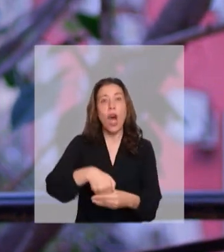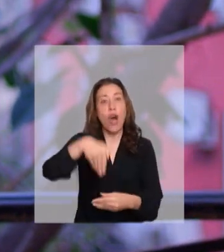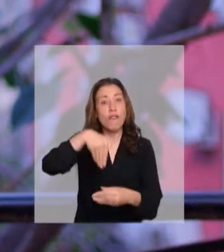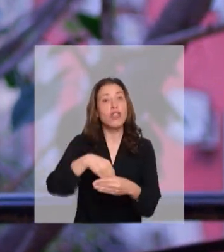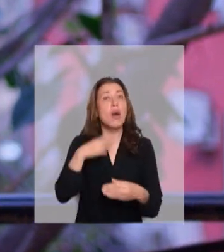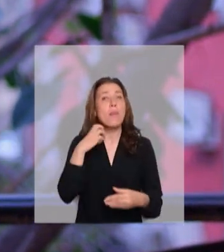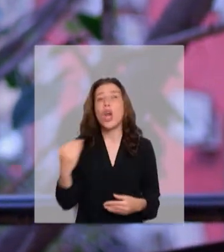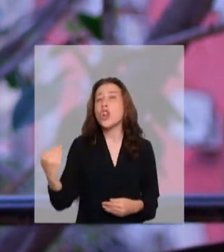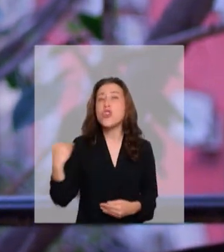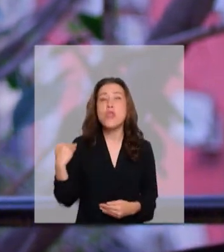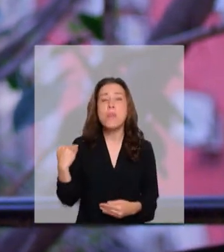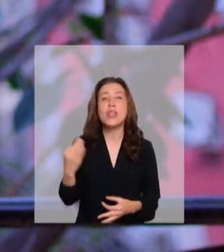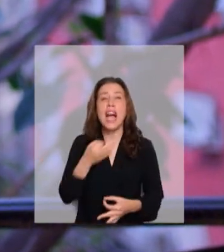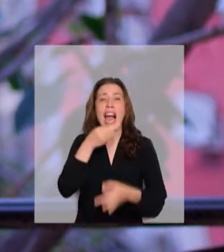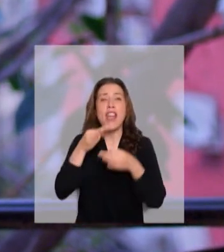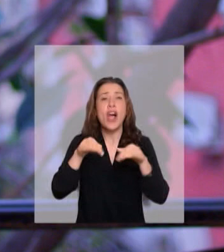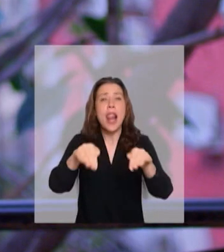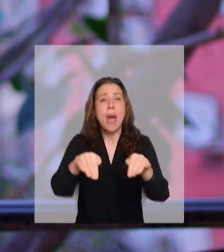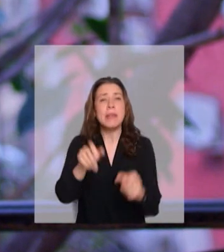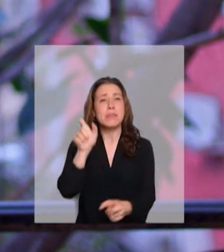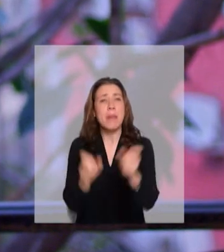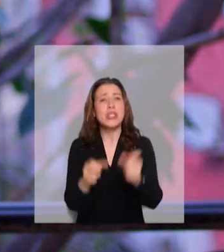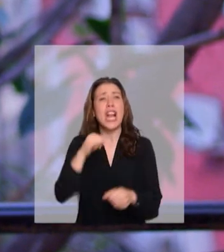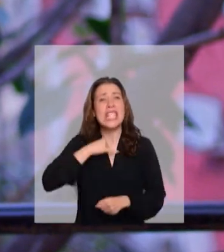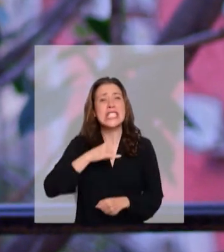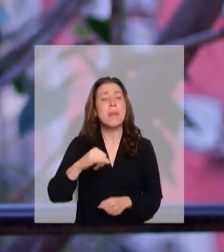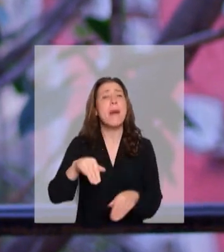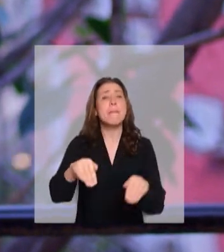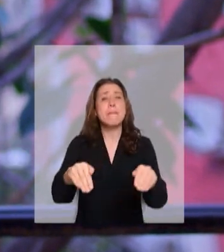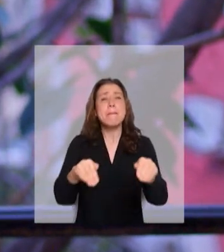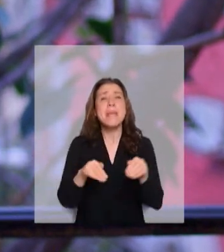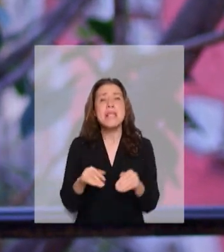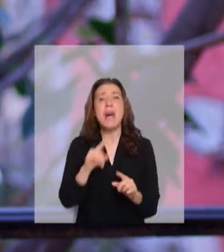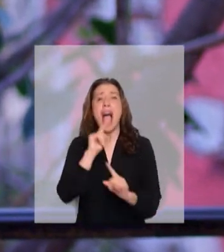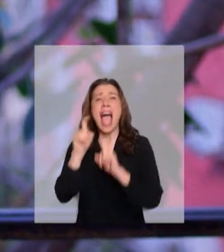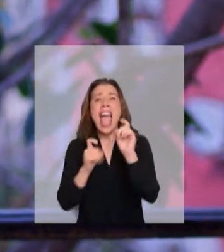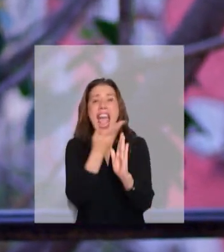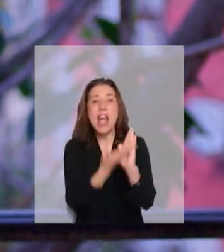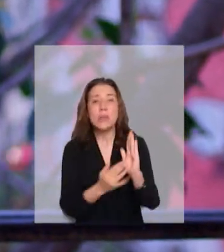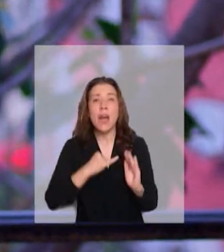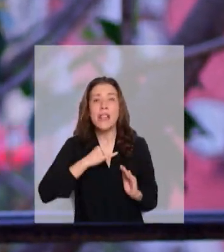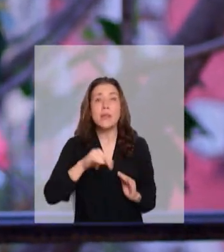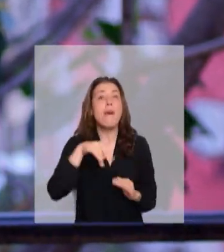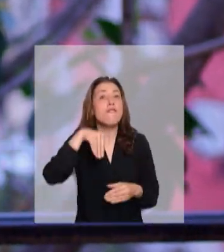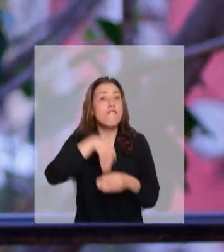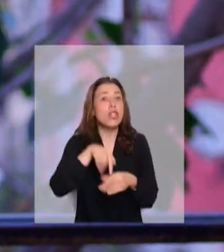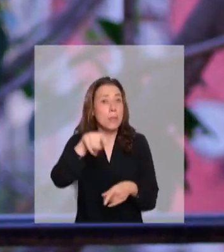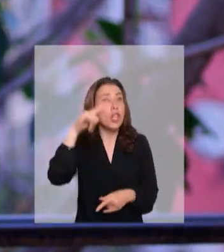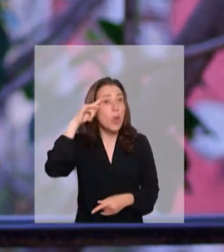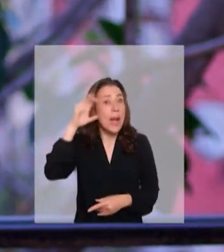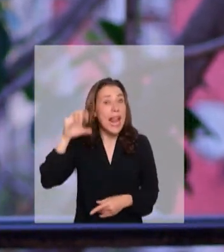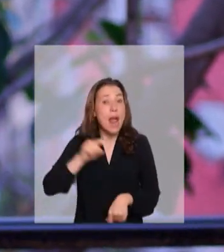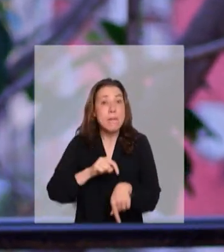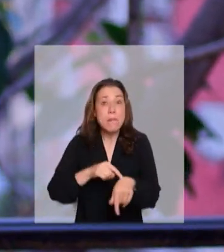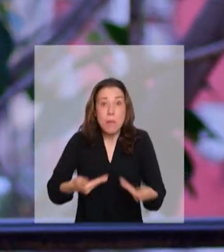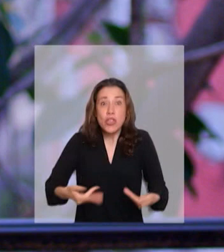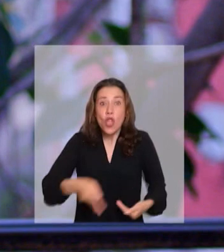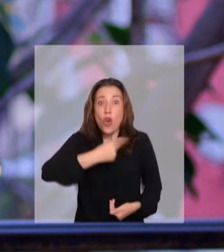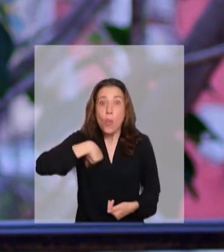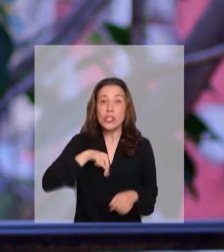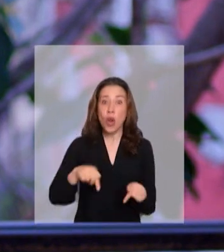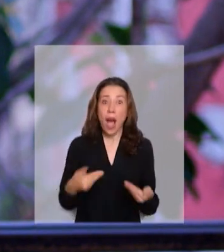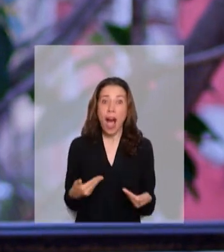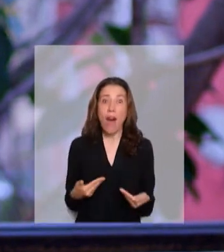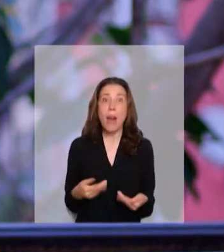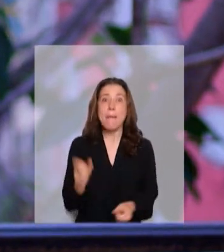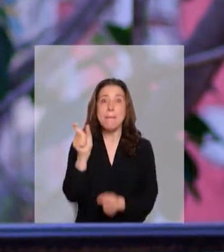vota. Vota porque no importa lo que te digan los mismos de siempre con las mismas encuestas de siempre. Vota por lo que crees. Llegó nuestro